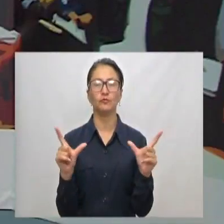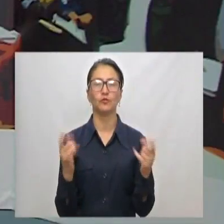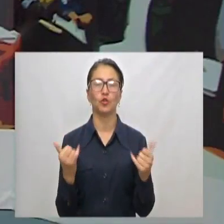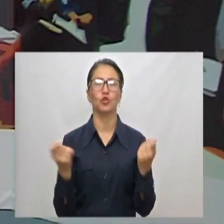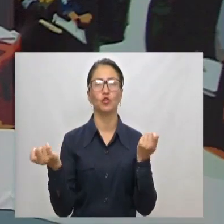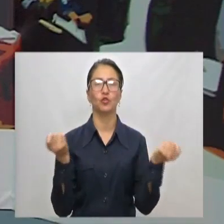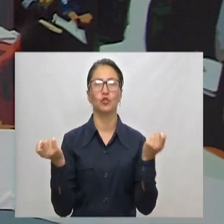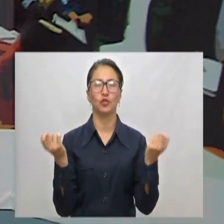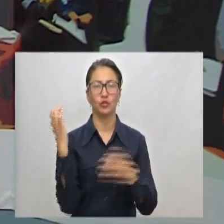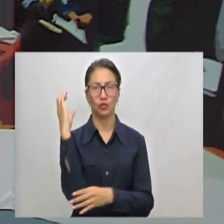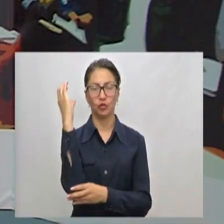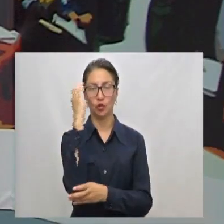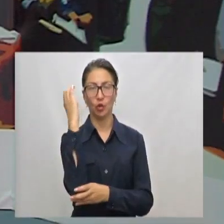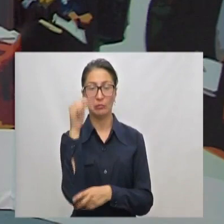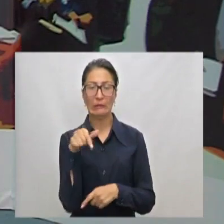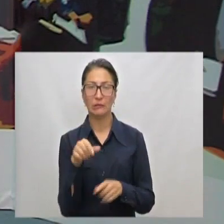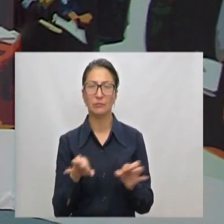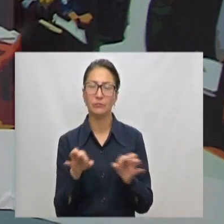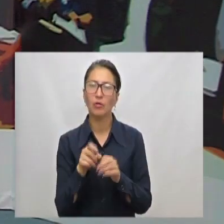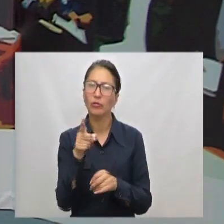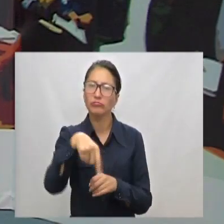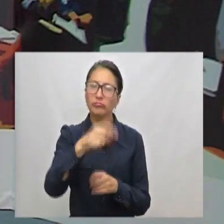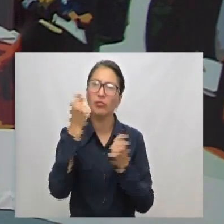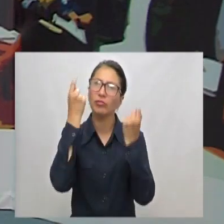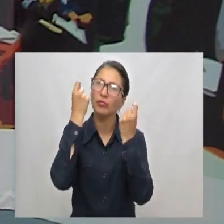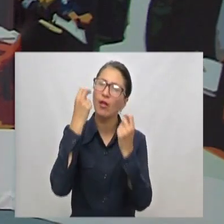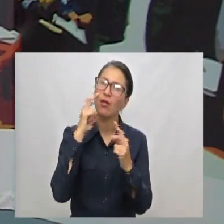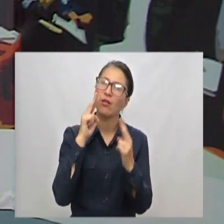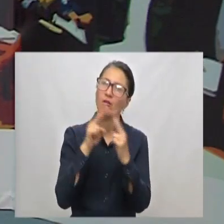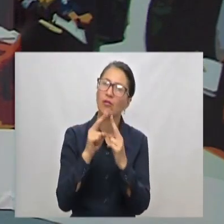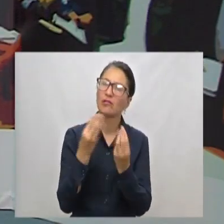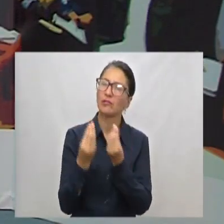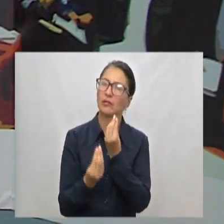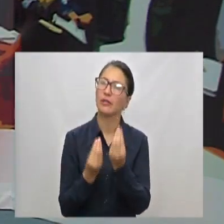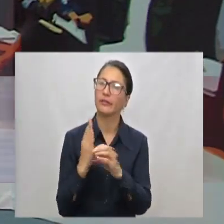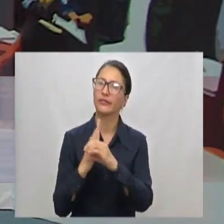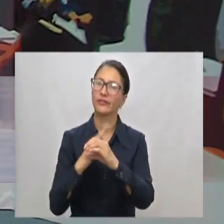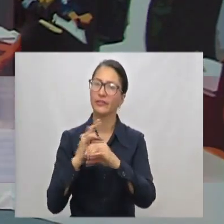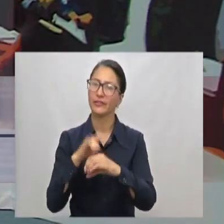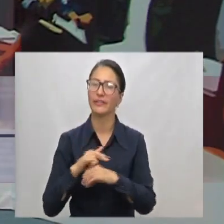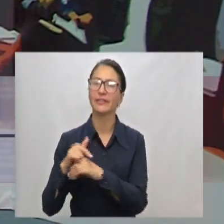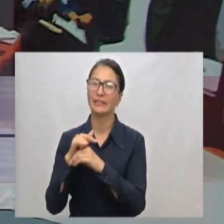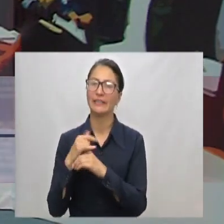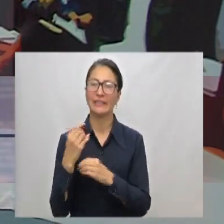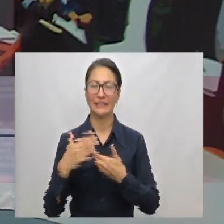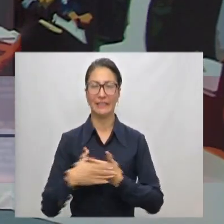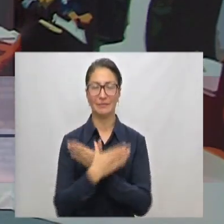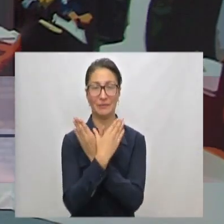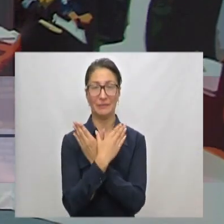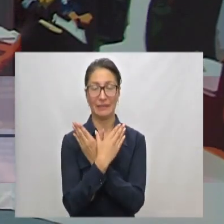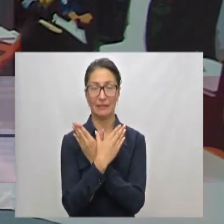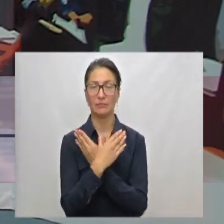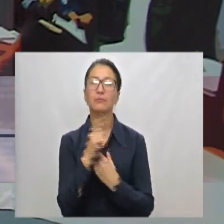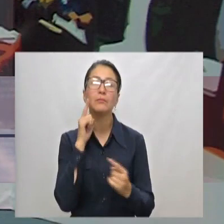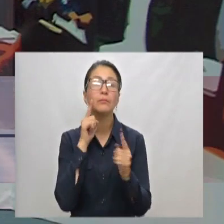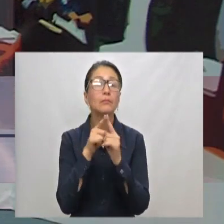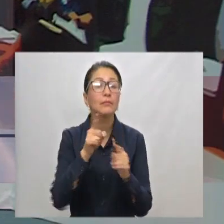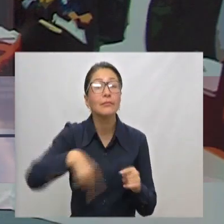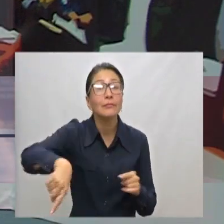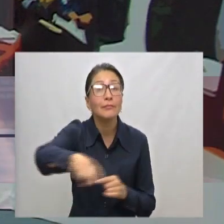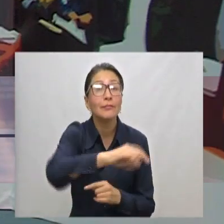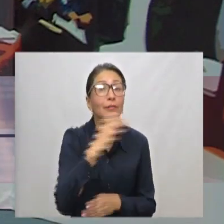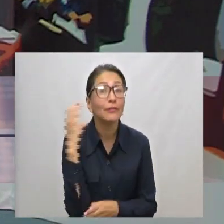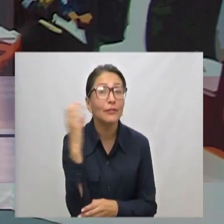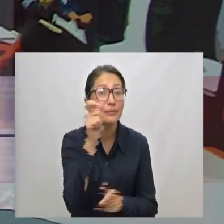Nos vamos, por hoy hemos llegado al final de Colombia Tiene Control, el programa para entender, para conocer lo que hace la Contraloría General